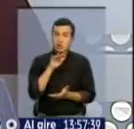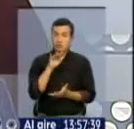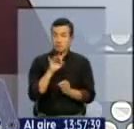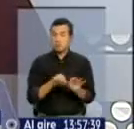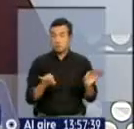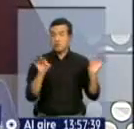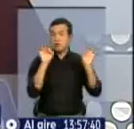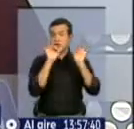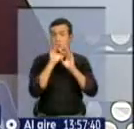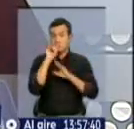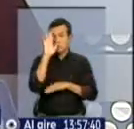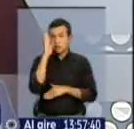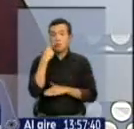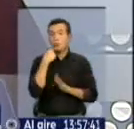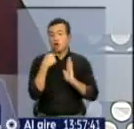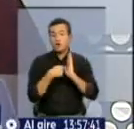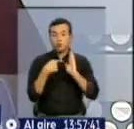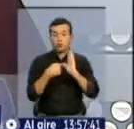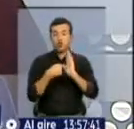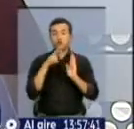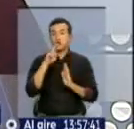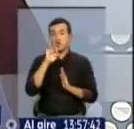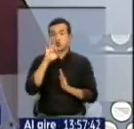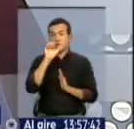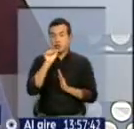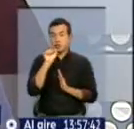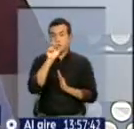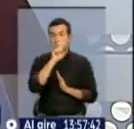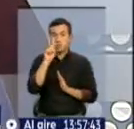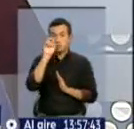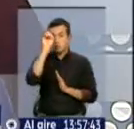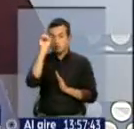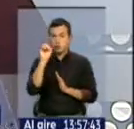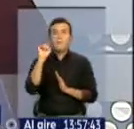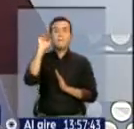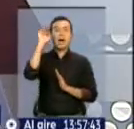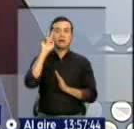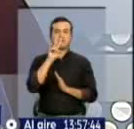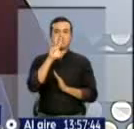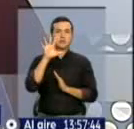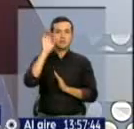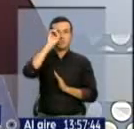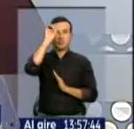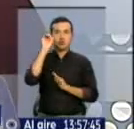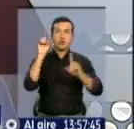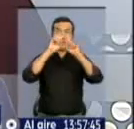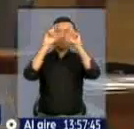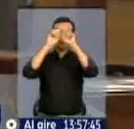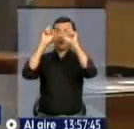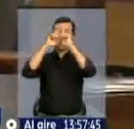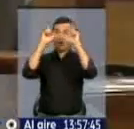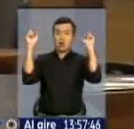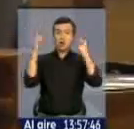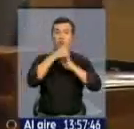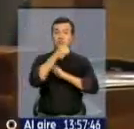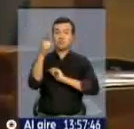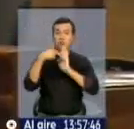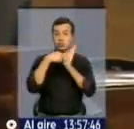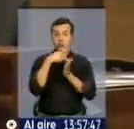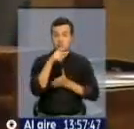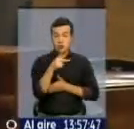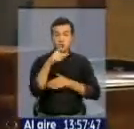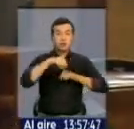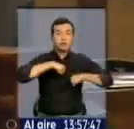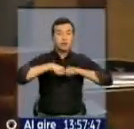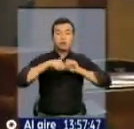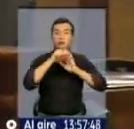pues, es la subida del impuesto a la renta del 22 al 25% para las empresas grandes. Para el trámite de esta normativa,